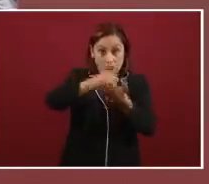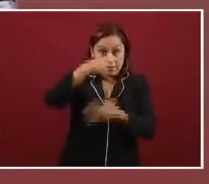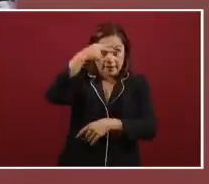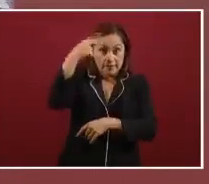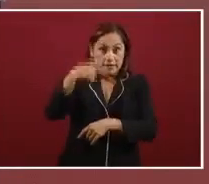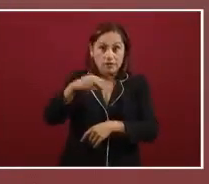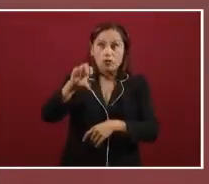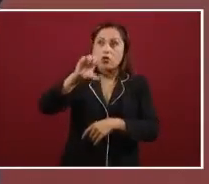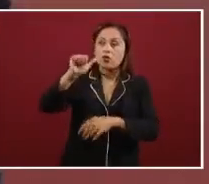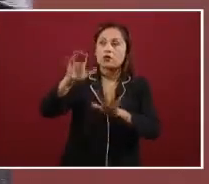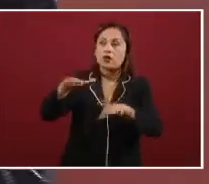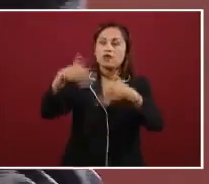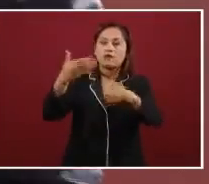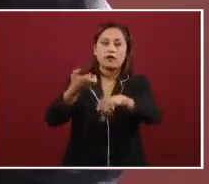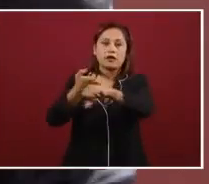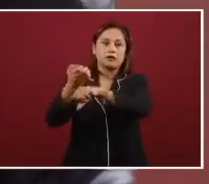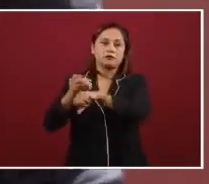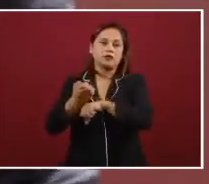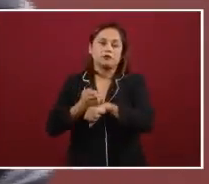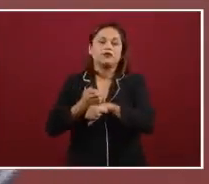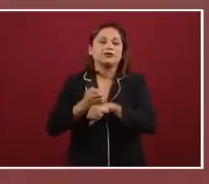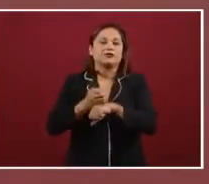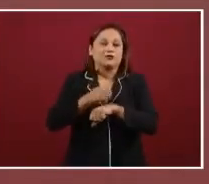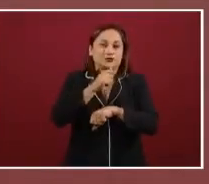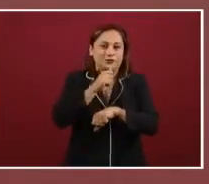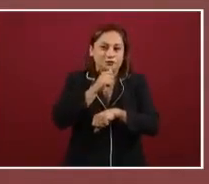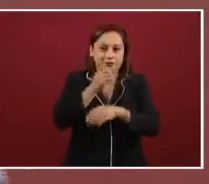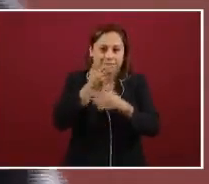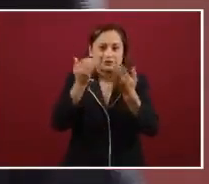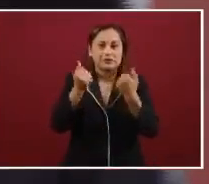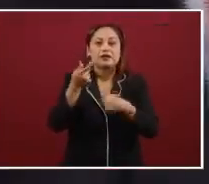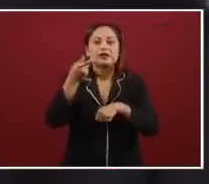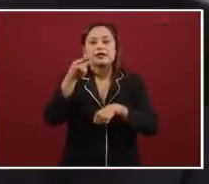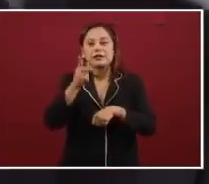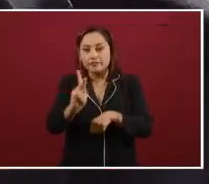tanto. Y abajo, pues sí sé cómo están los mercados,